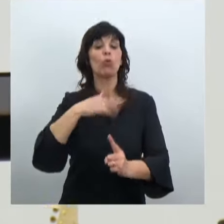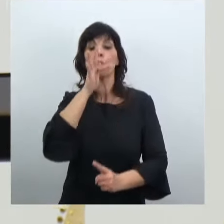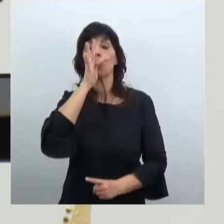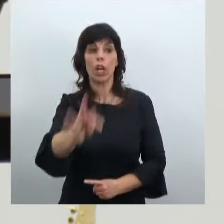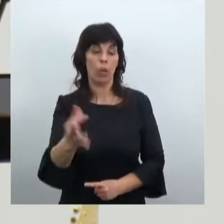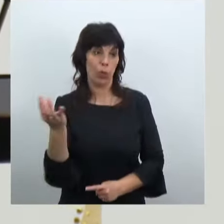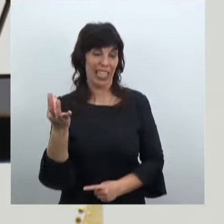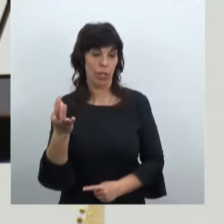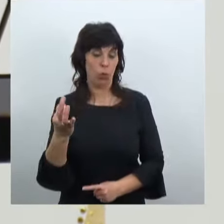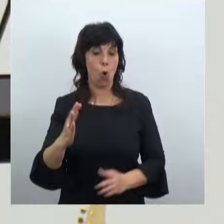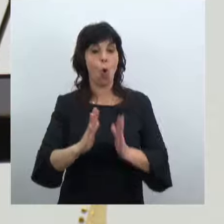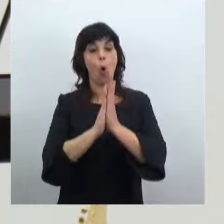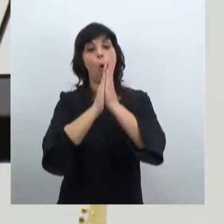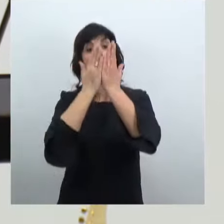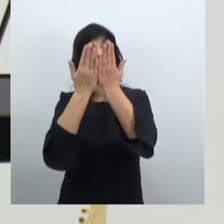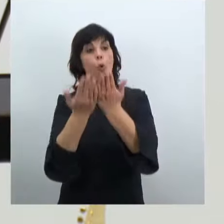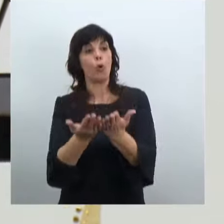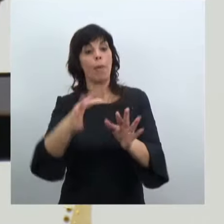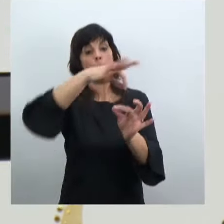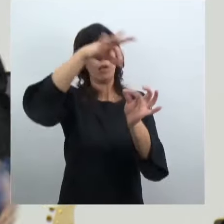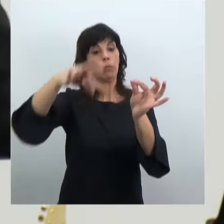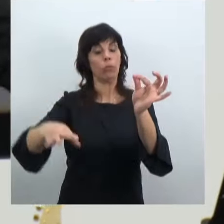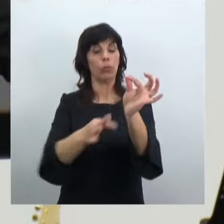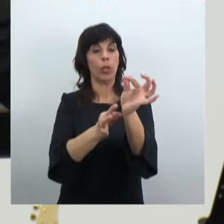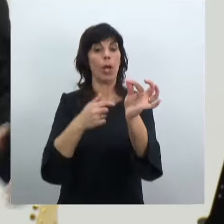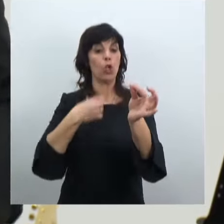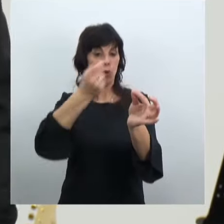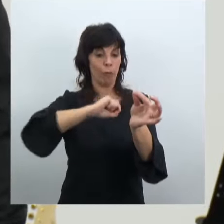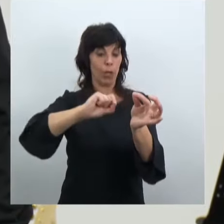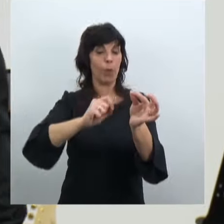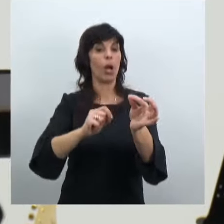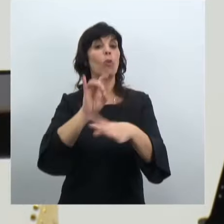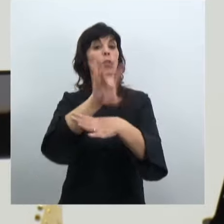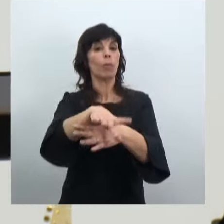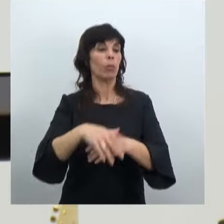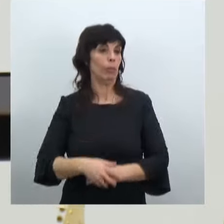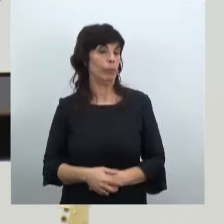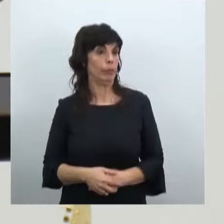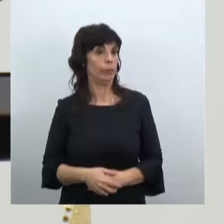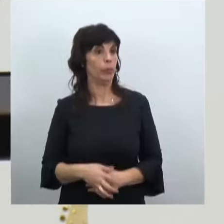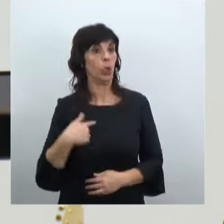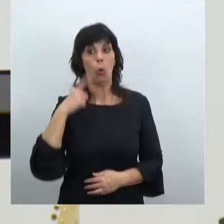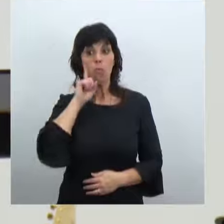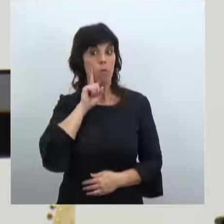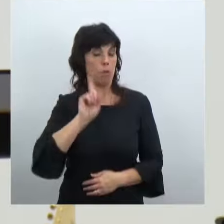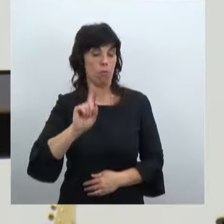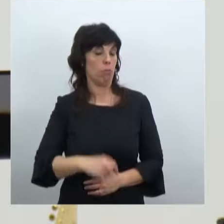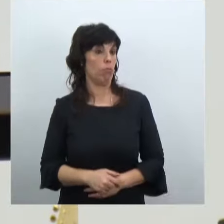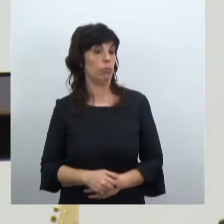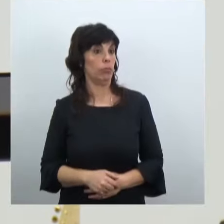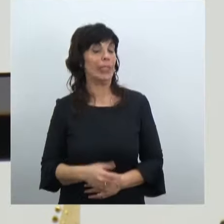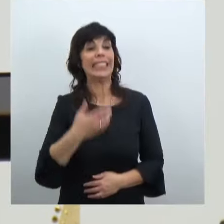con cremallera y una dedicatoria. Yo no creo que un cristiano miente, por eso si tú lees la Biblia en un